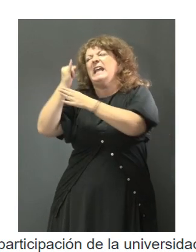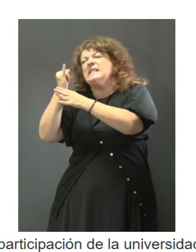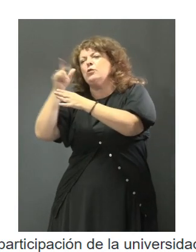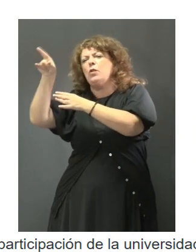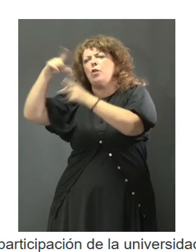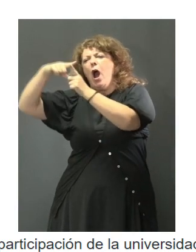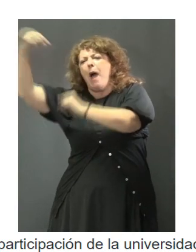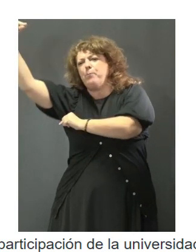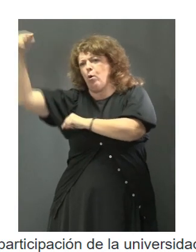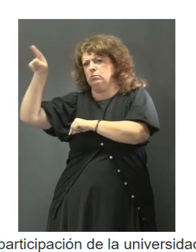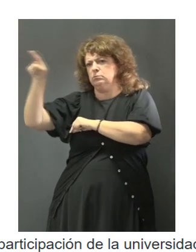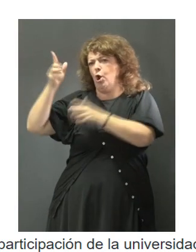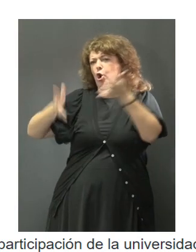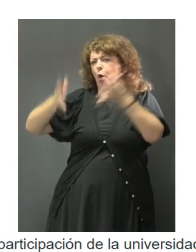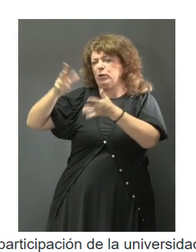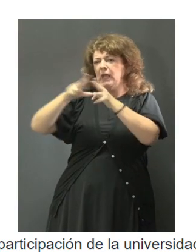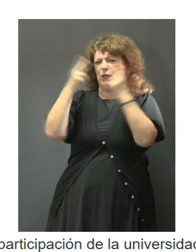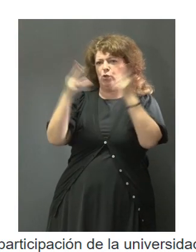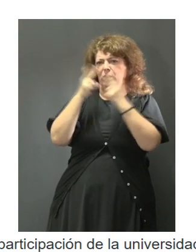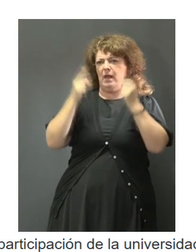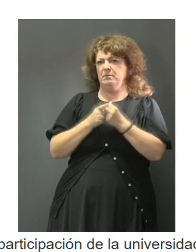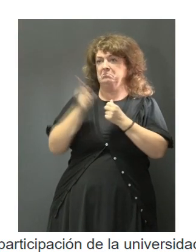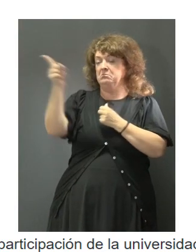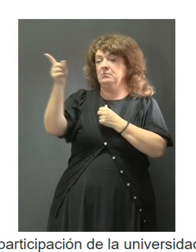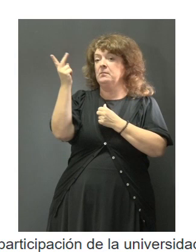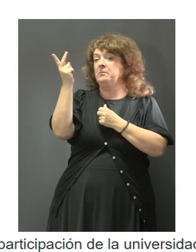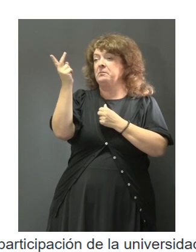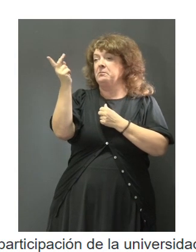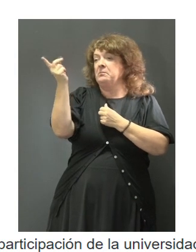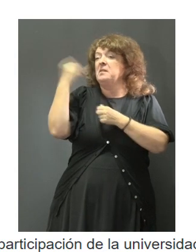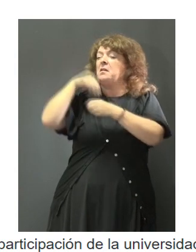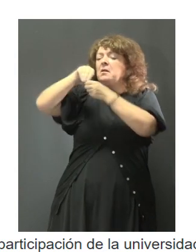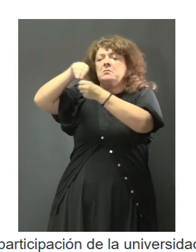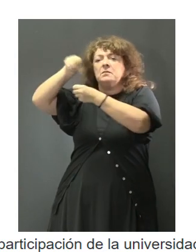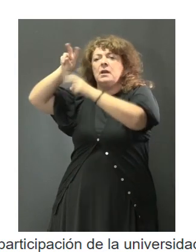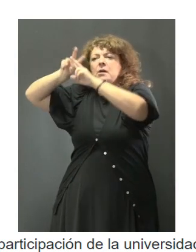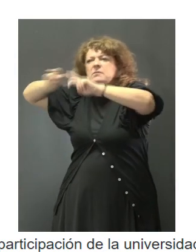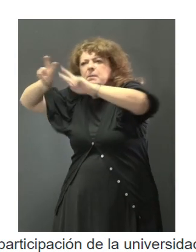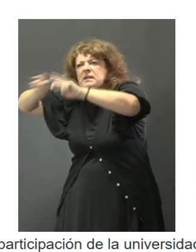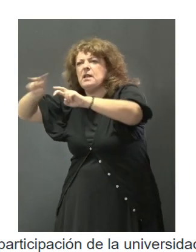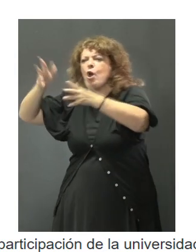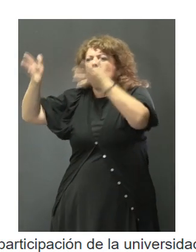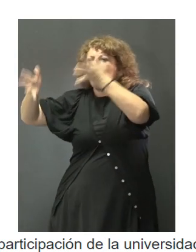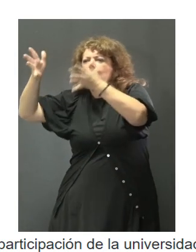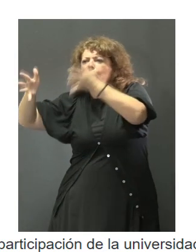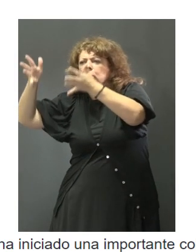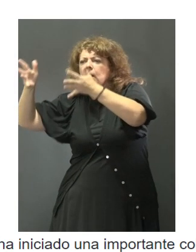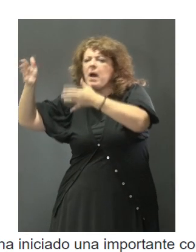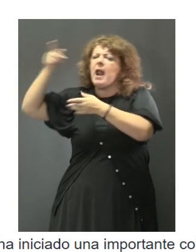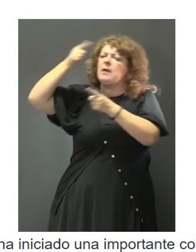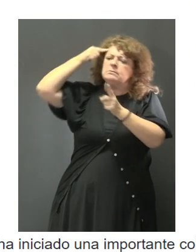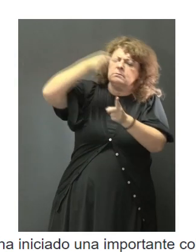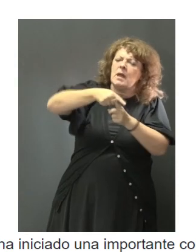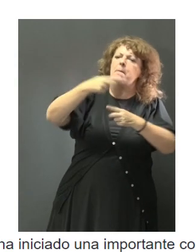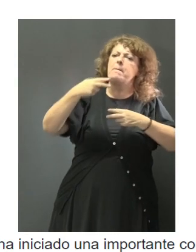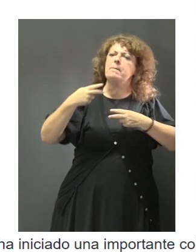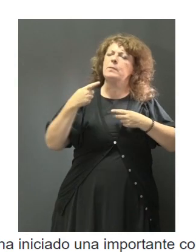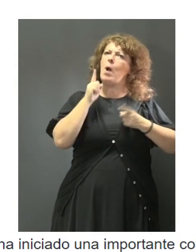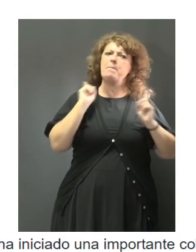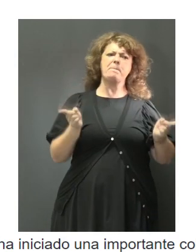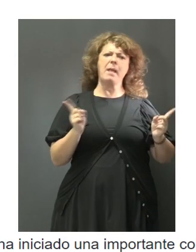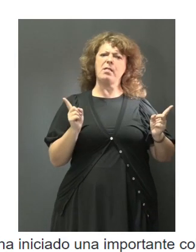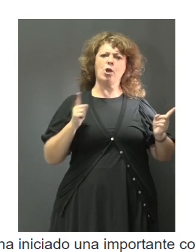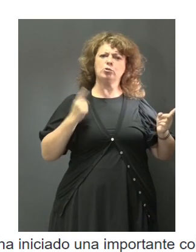en robótica social. En particular, ha desarrollado proyectos de investigación sobre robótica aplicada a la prevención de la soledad, como